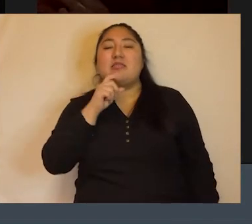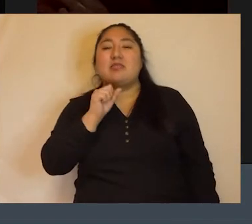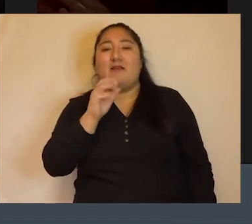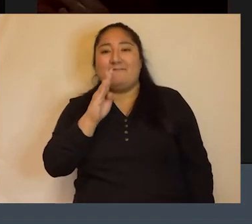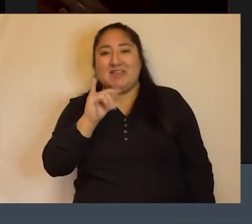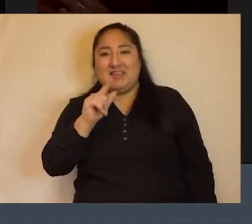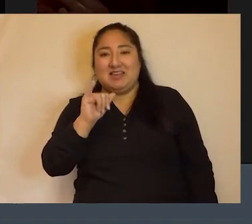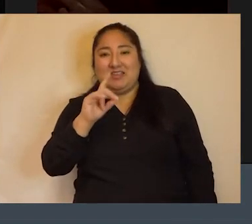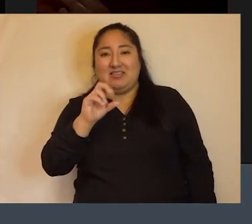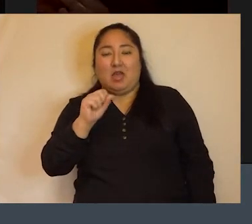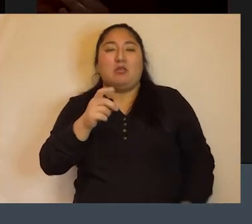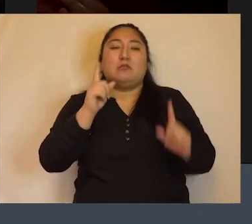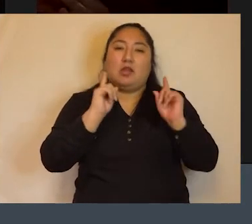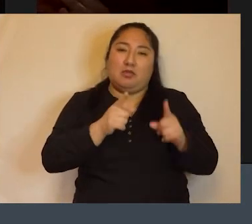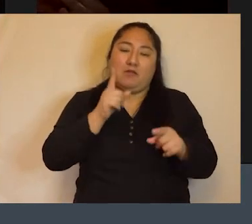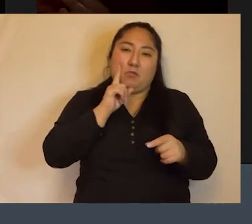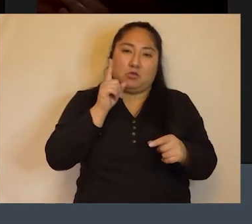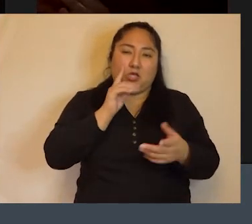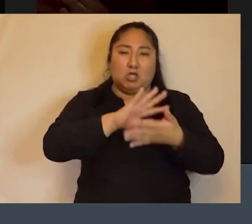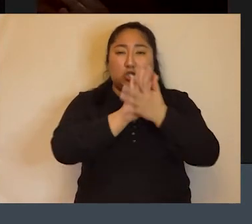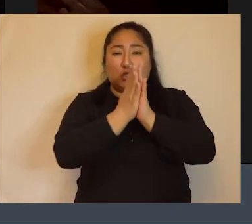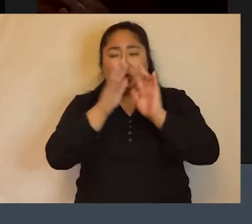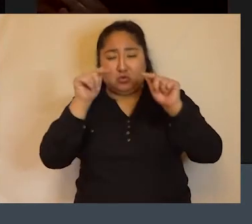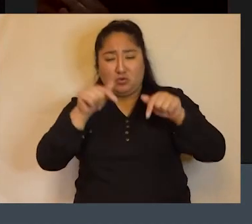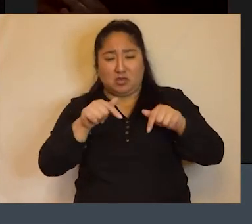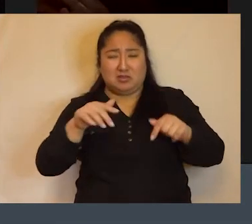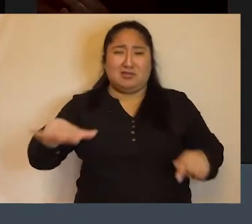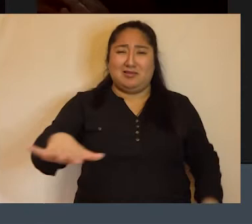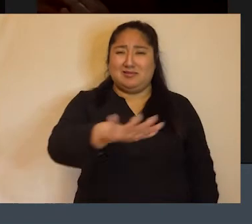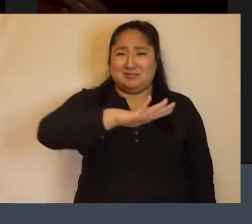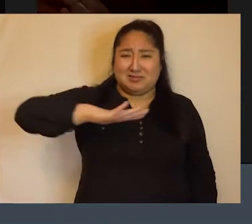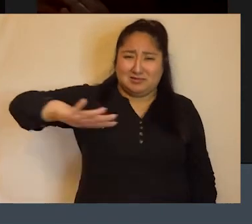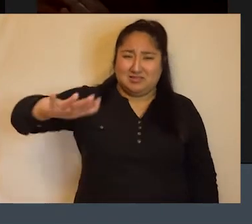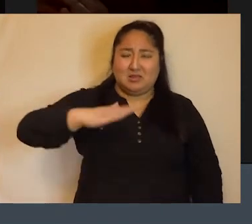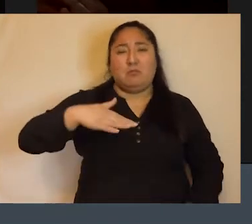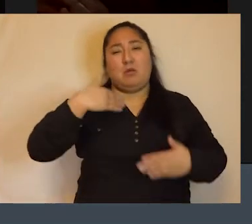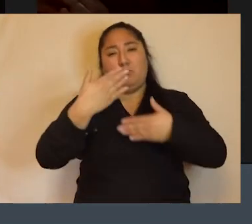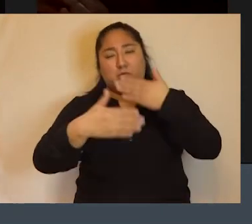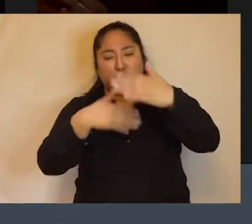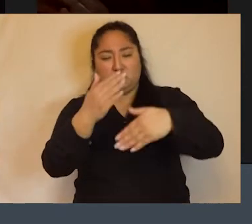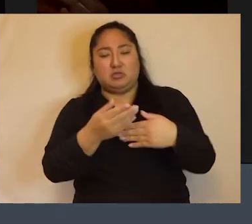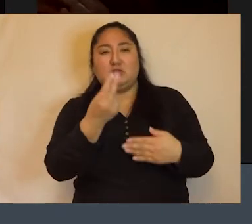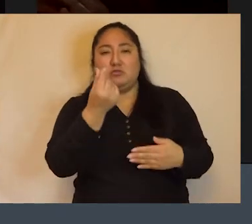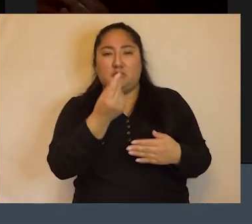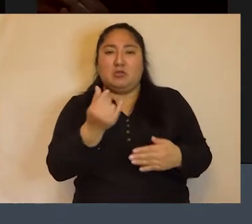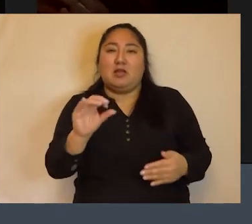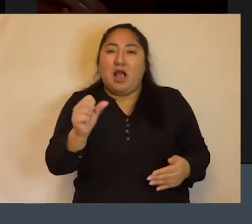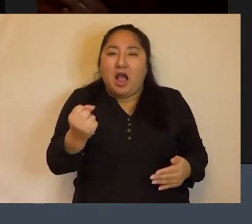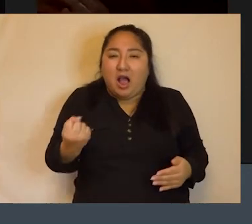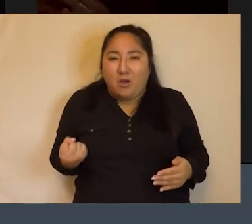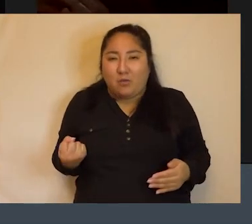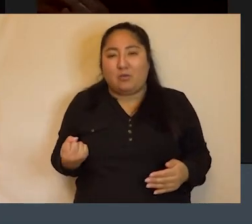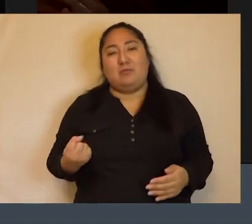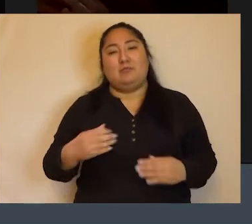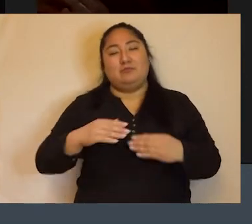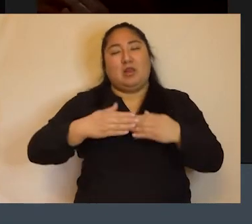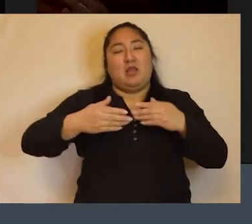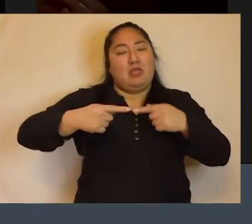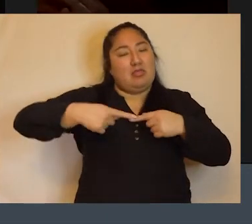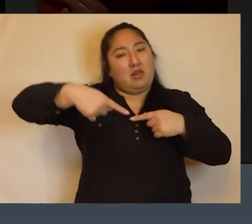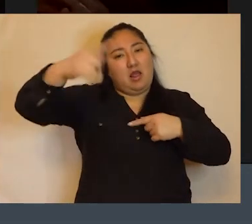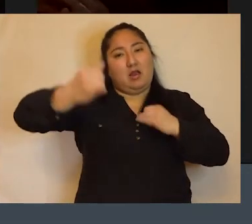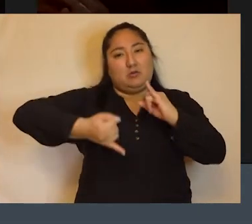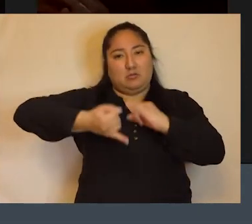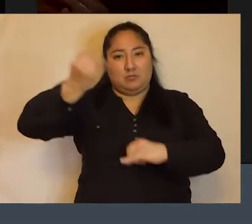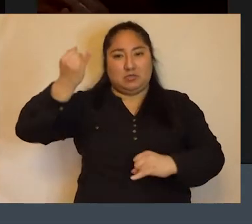son las rentabilidades que deberíamos tener. Por lo tanto, todos estos fenómenos son procesos de ahorro de muy largo plazo,